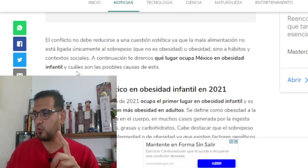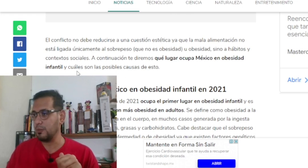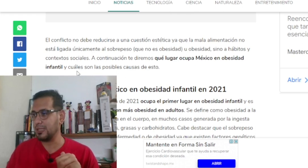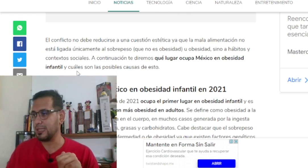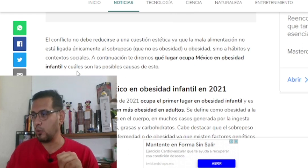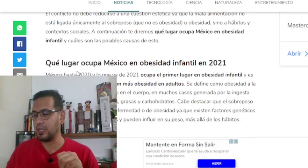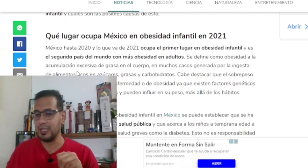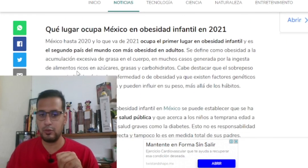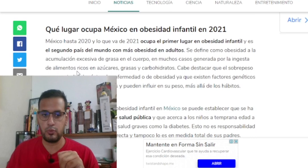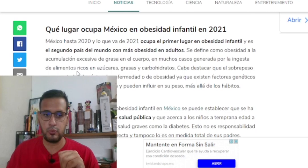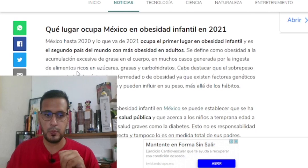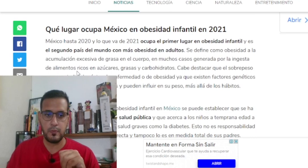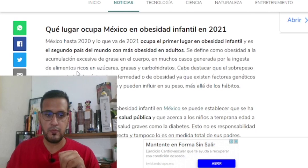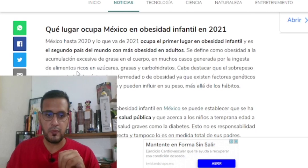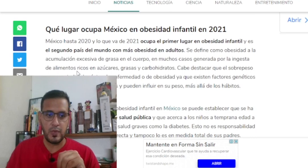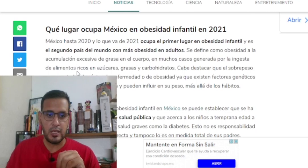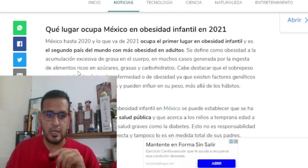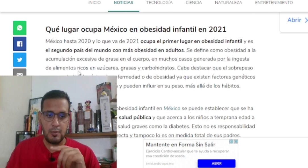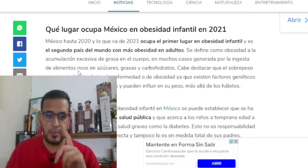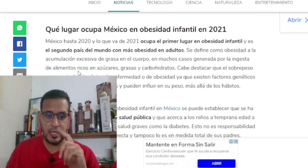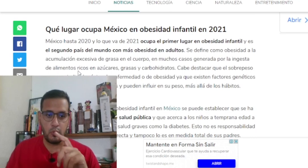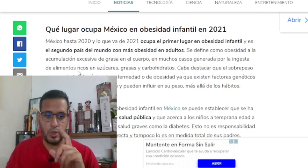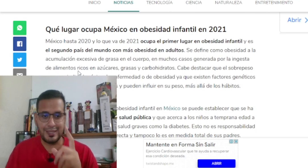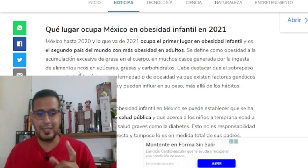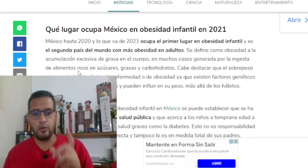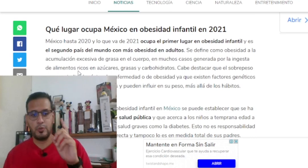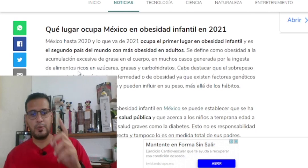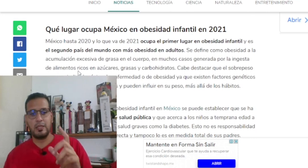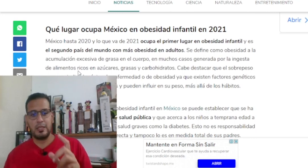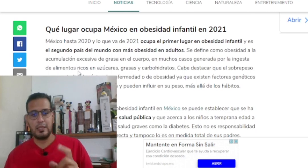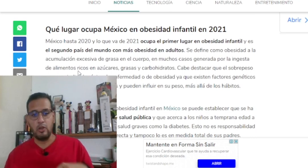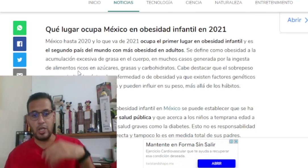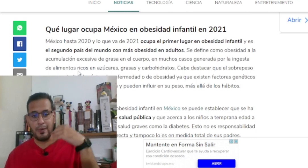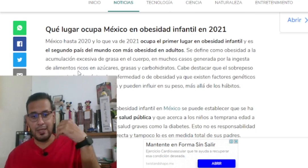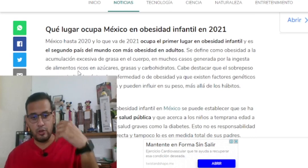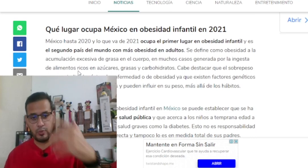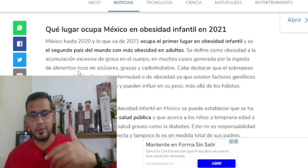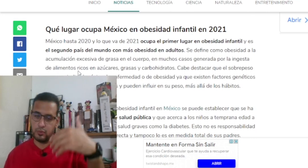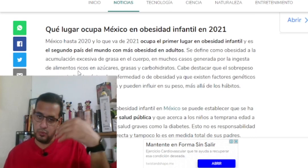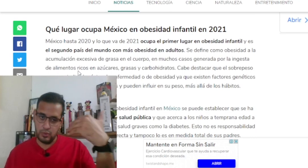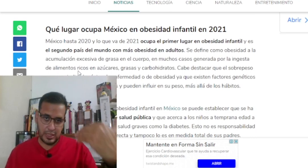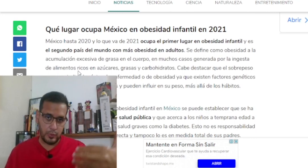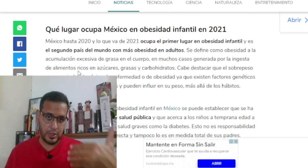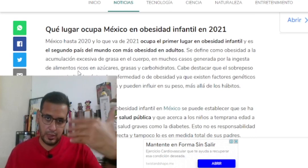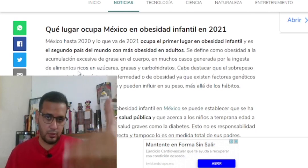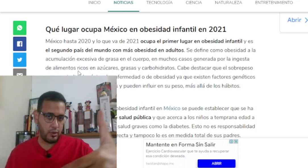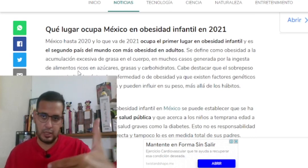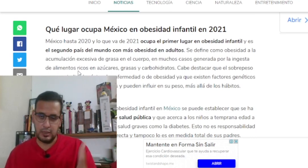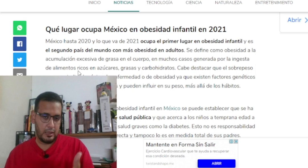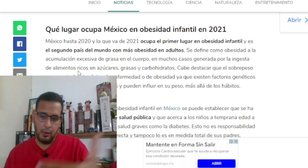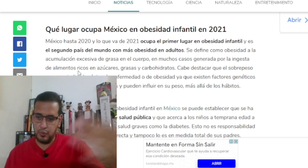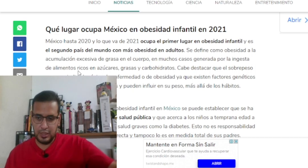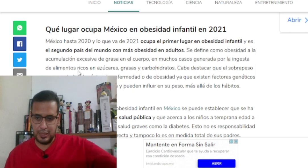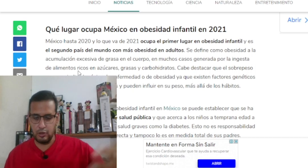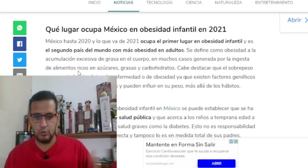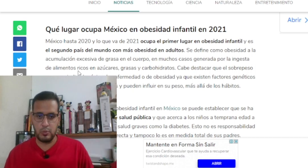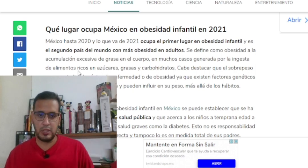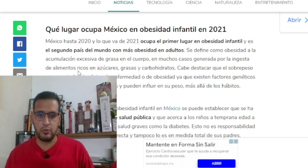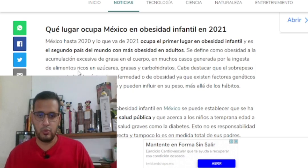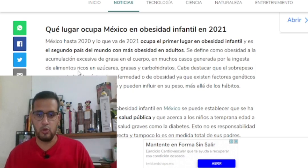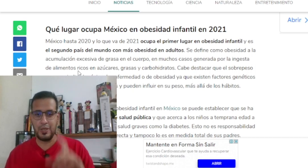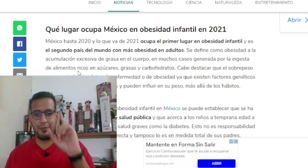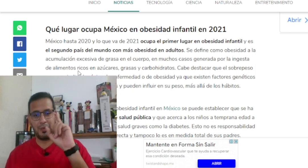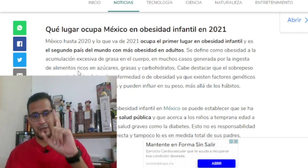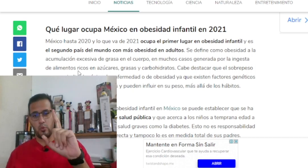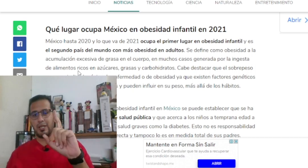las posibles causas de estos. México hasta el 2020 y lo que va del 2021, estamos hablando de que vamos iniciando el